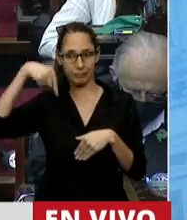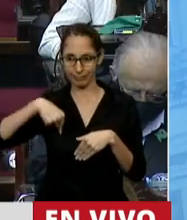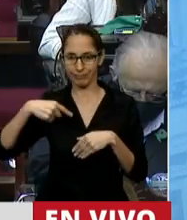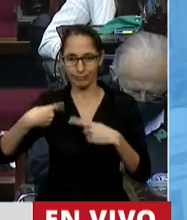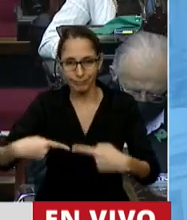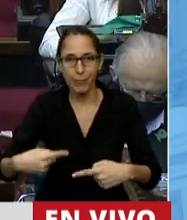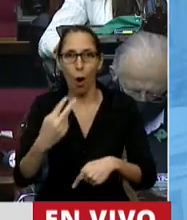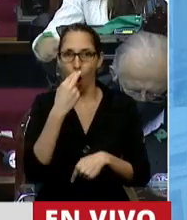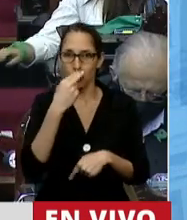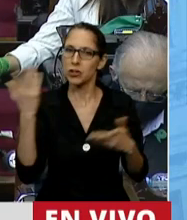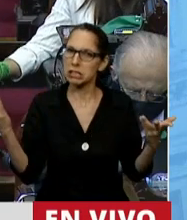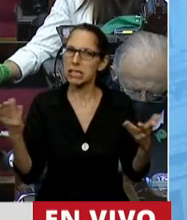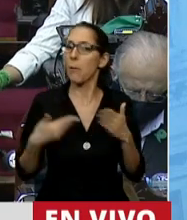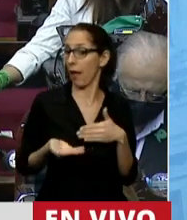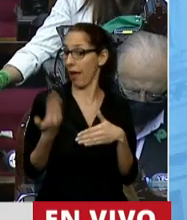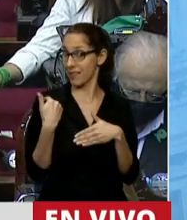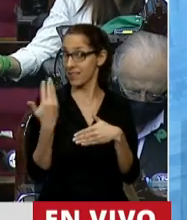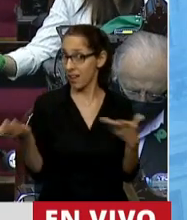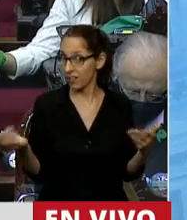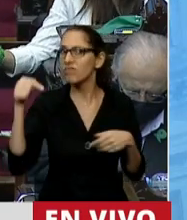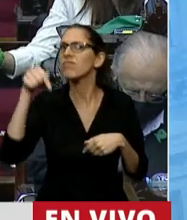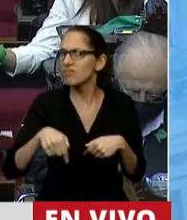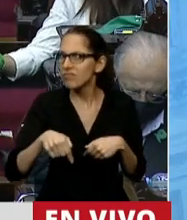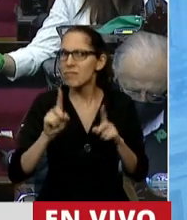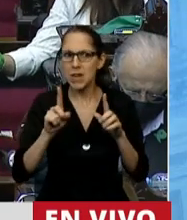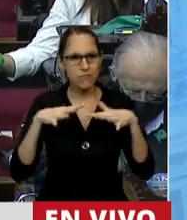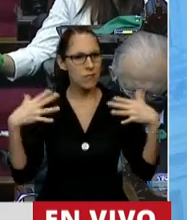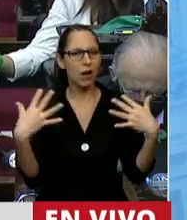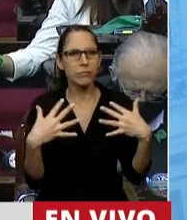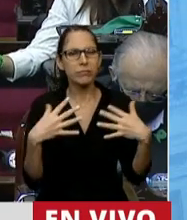día 10 acá habíamos escuchado